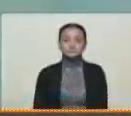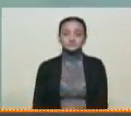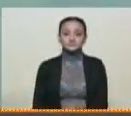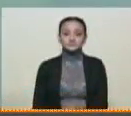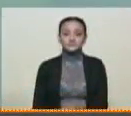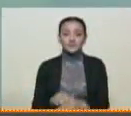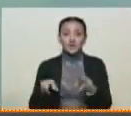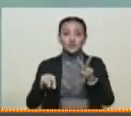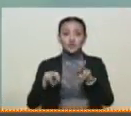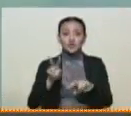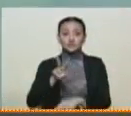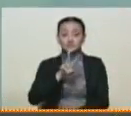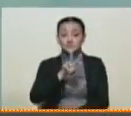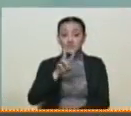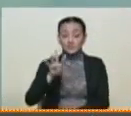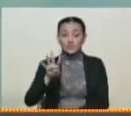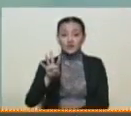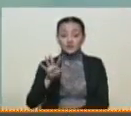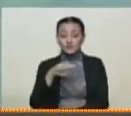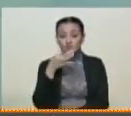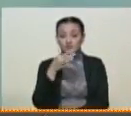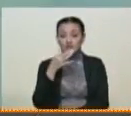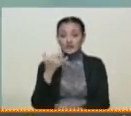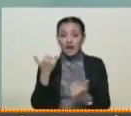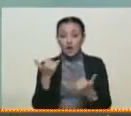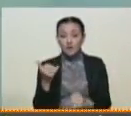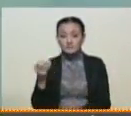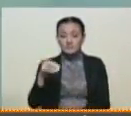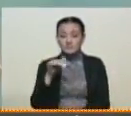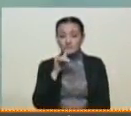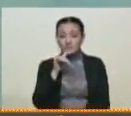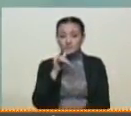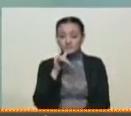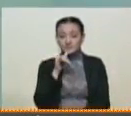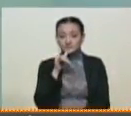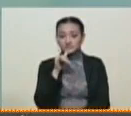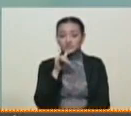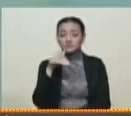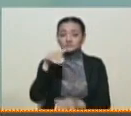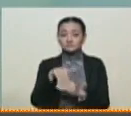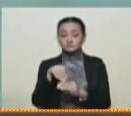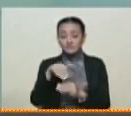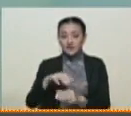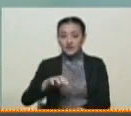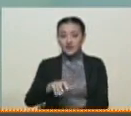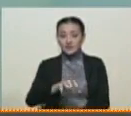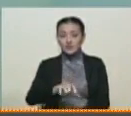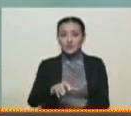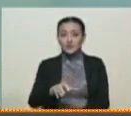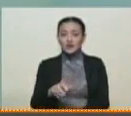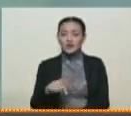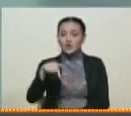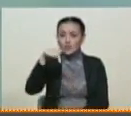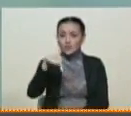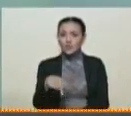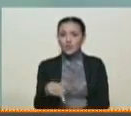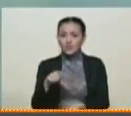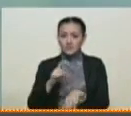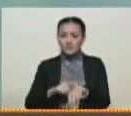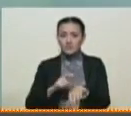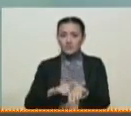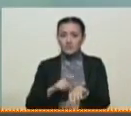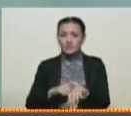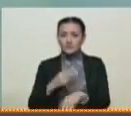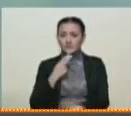12 y 24 minutos de la tarde. Vamos ahora a conocer información que se genera en el marco de estas elecciones regionales. El día de hoy, a esta hora, en